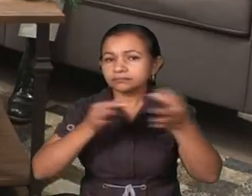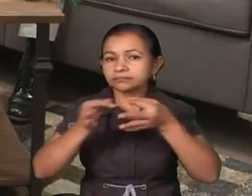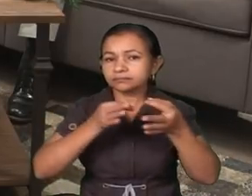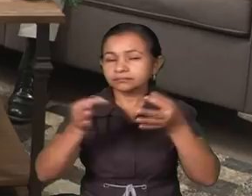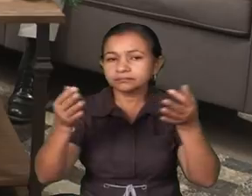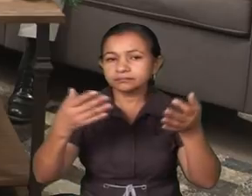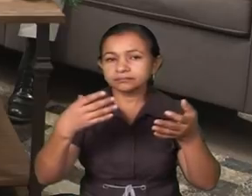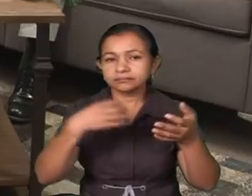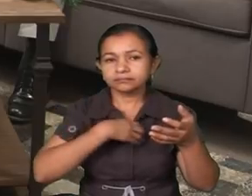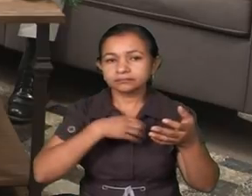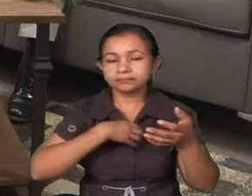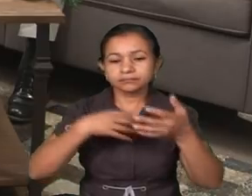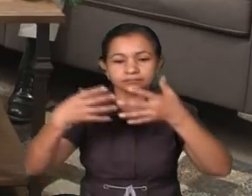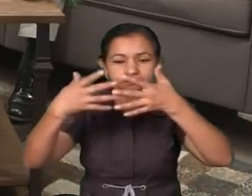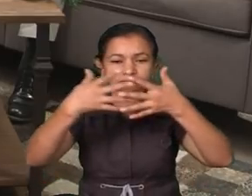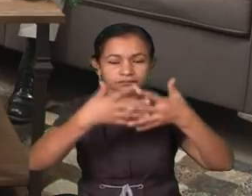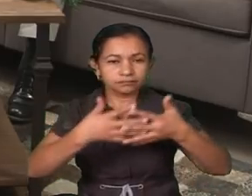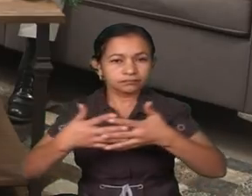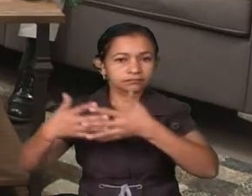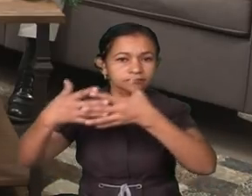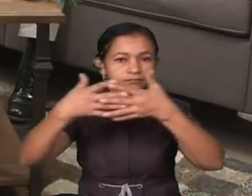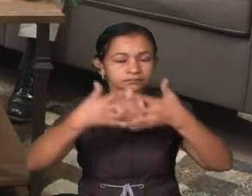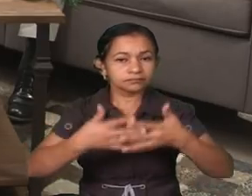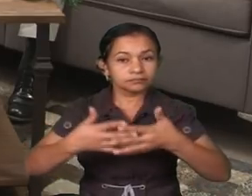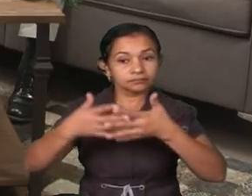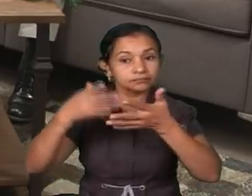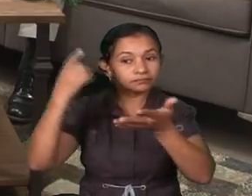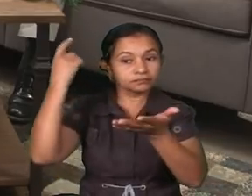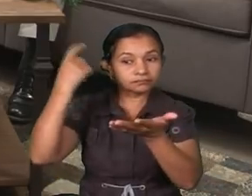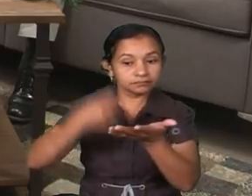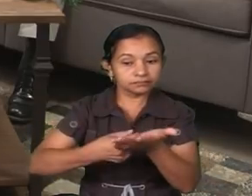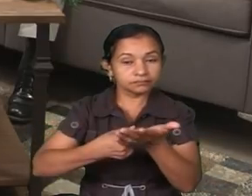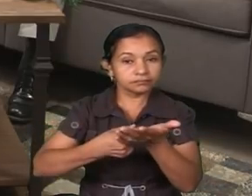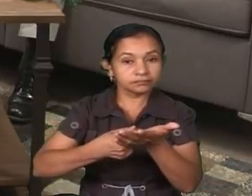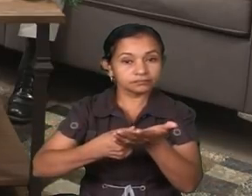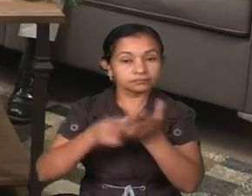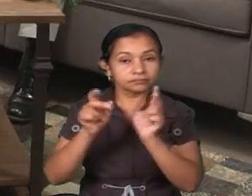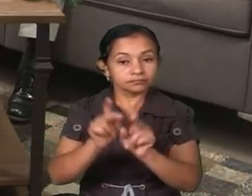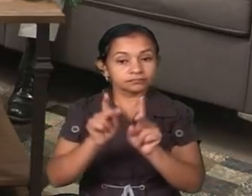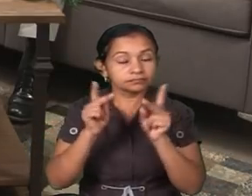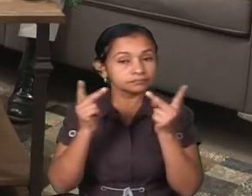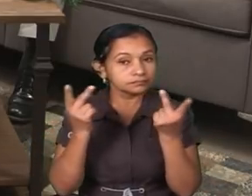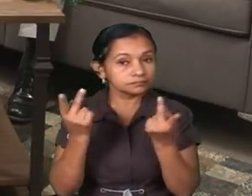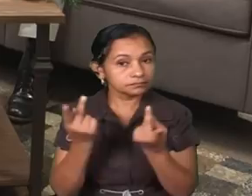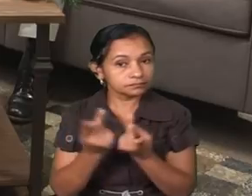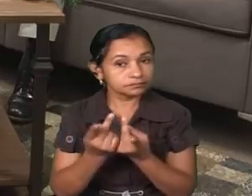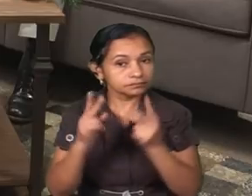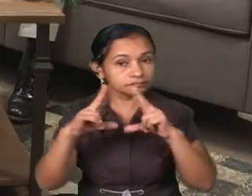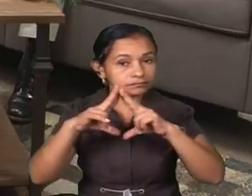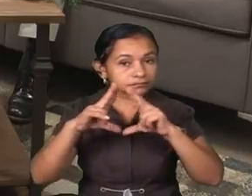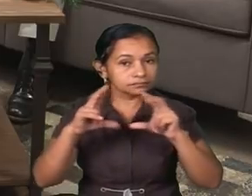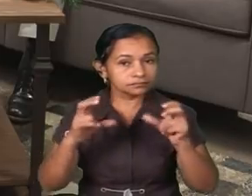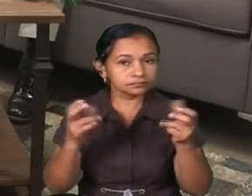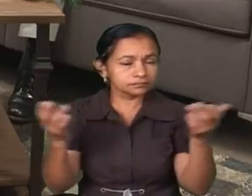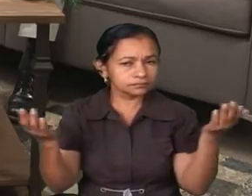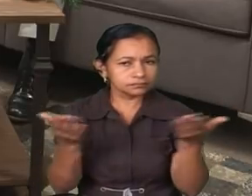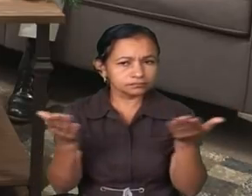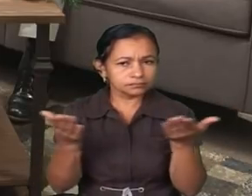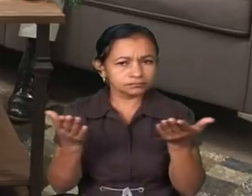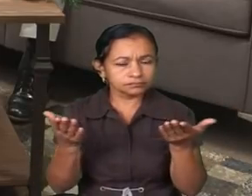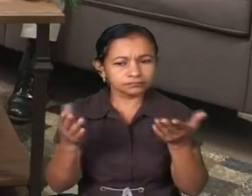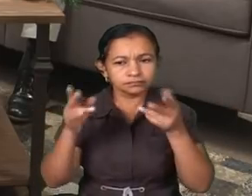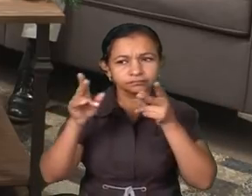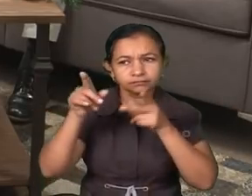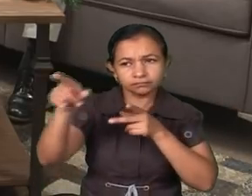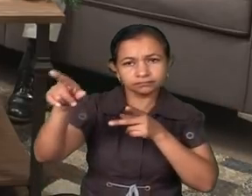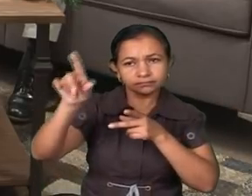forma beligerante en los Estados Unidos para que se aprueben algunas sanciones en contra del pueblo de Nicaragua. No en contra de las